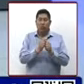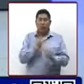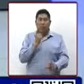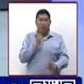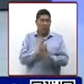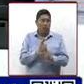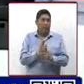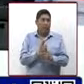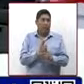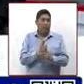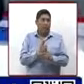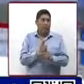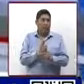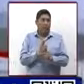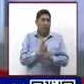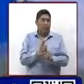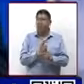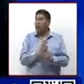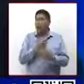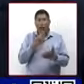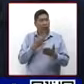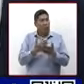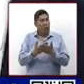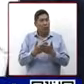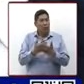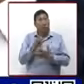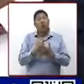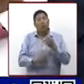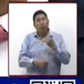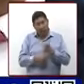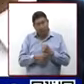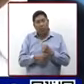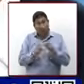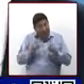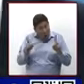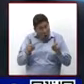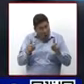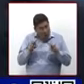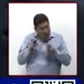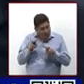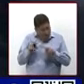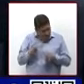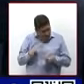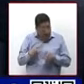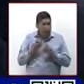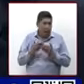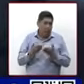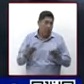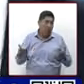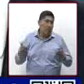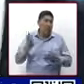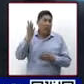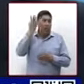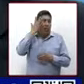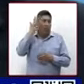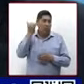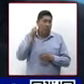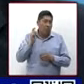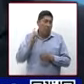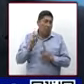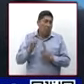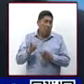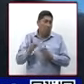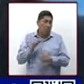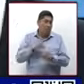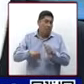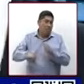Exacto. Es bueno confiar en el entorno, pero también tenemos que darnos cuenta de estas señales, porque ese mismo entorno